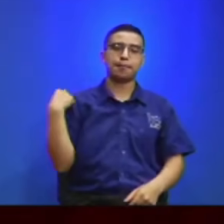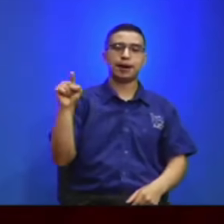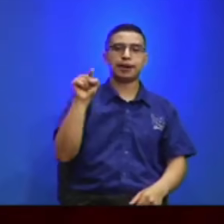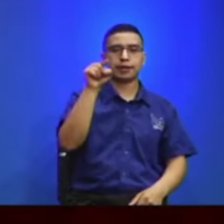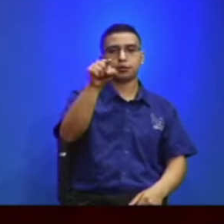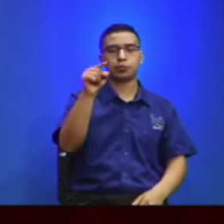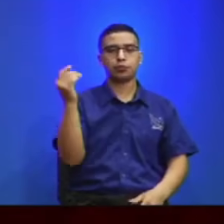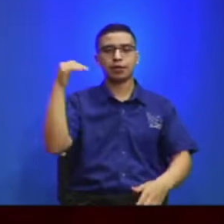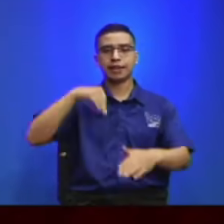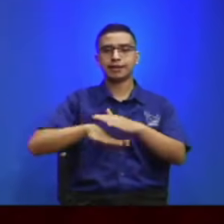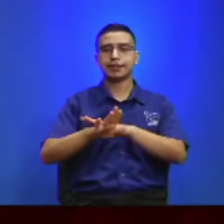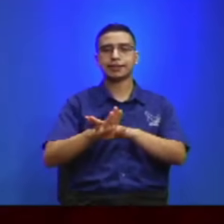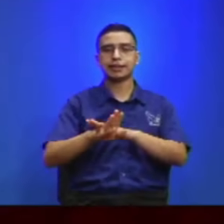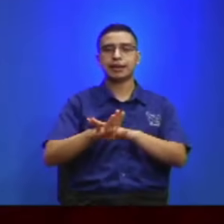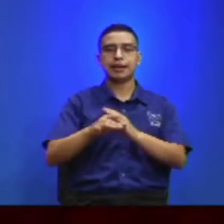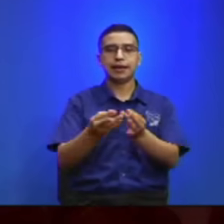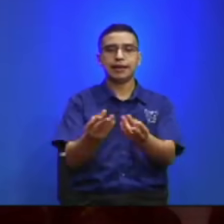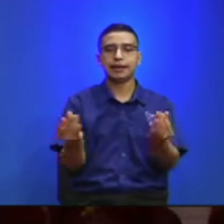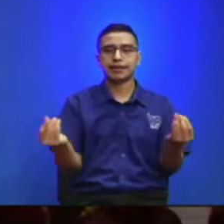deleite